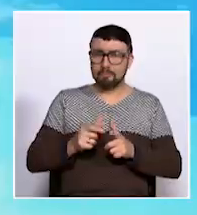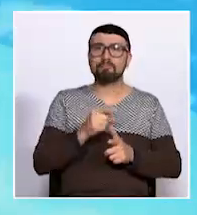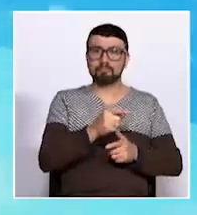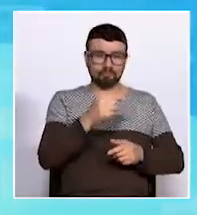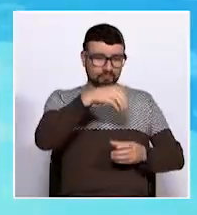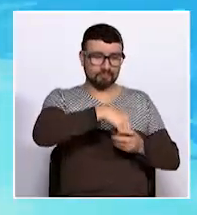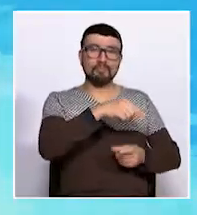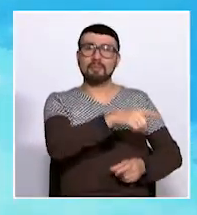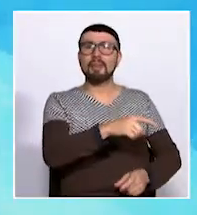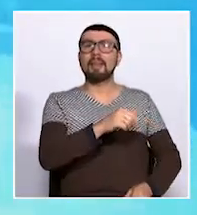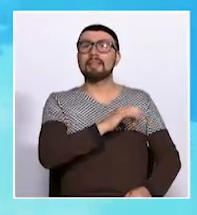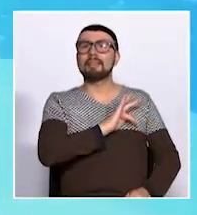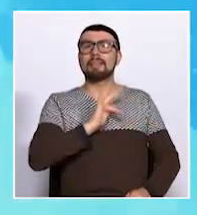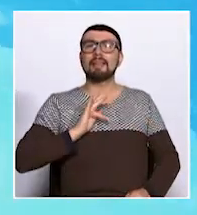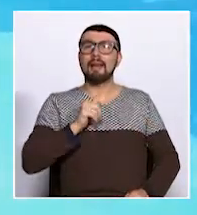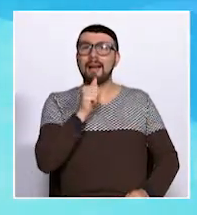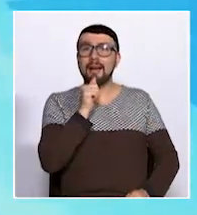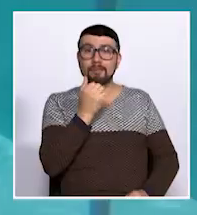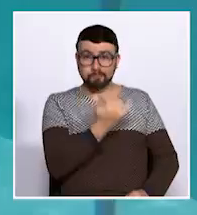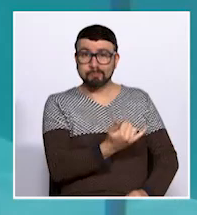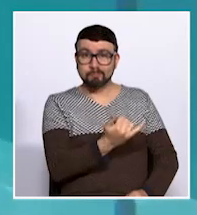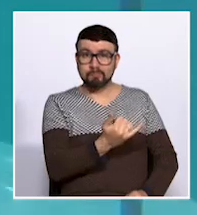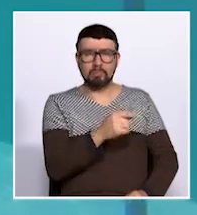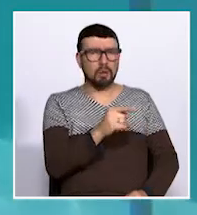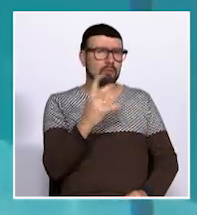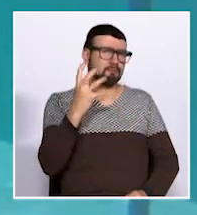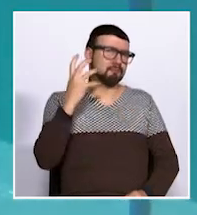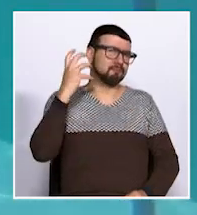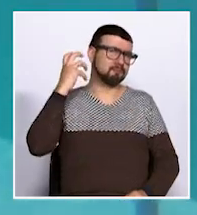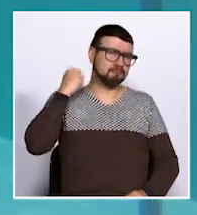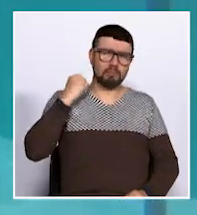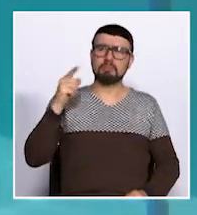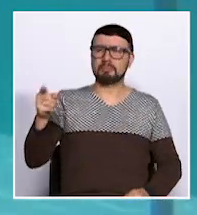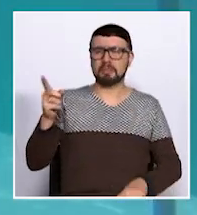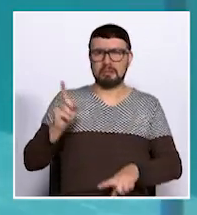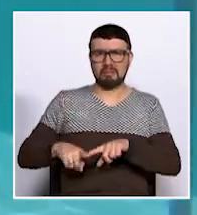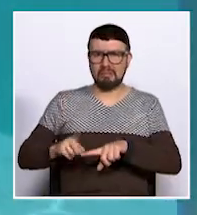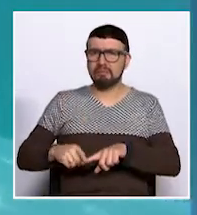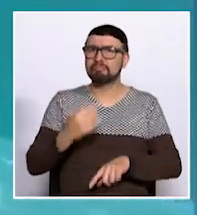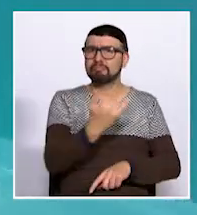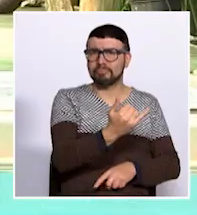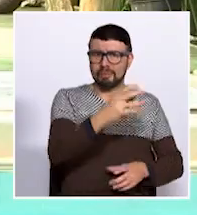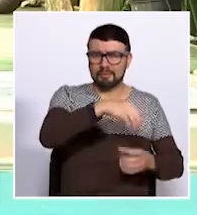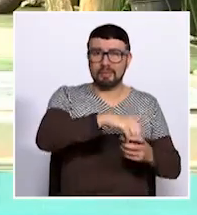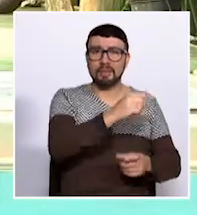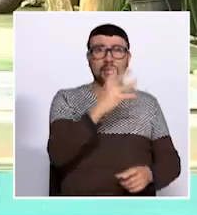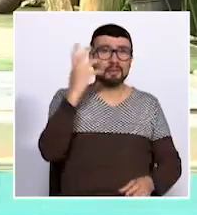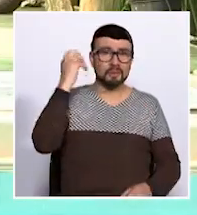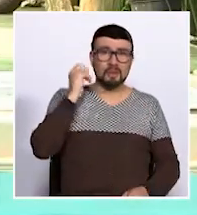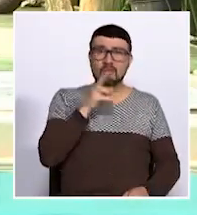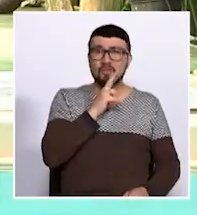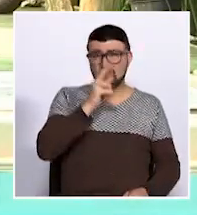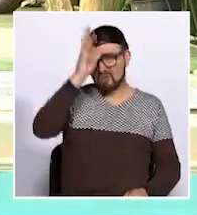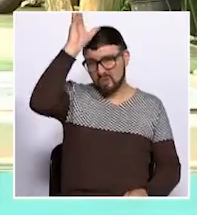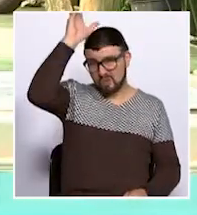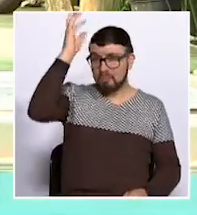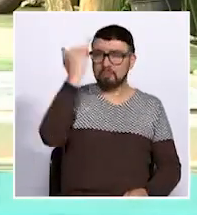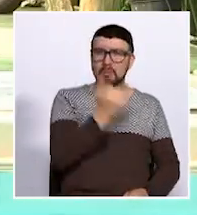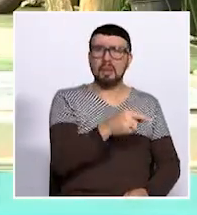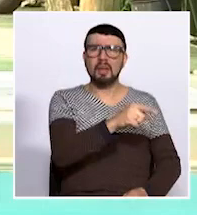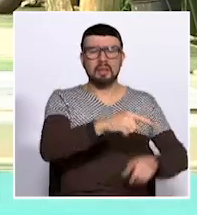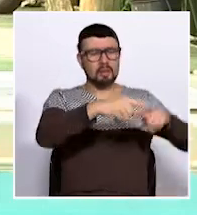La hidroterapia lleva mucho tiempo, desde los griegos, los romanos, donde ellos con baños de calor,